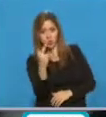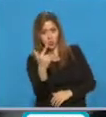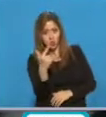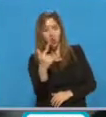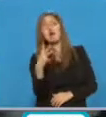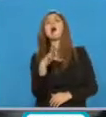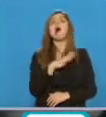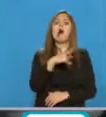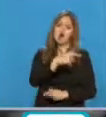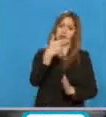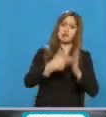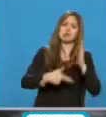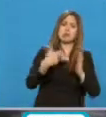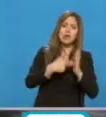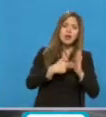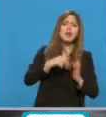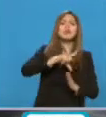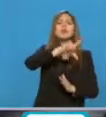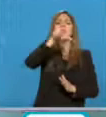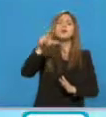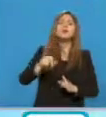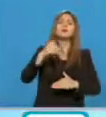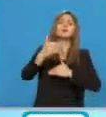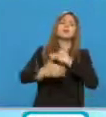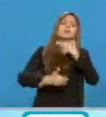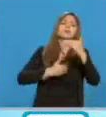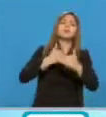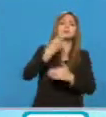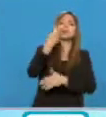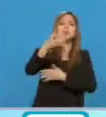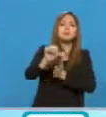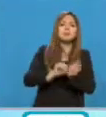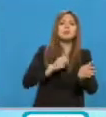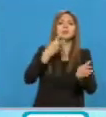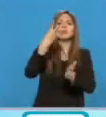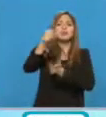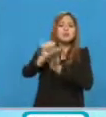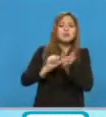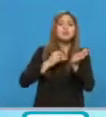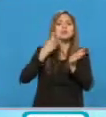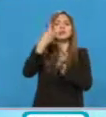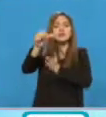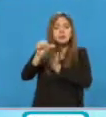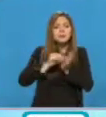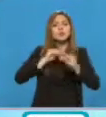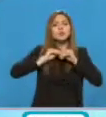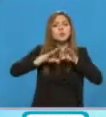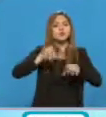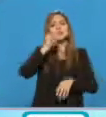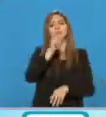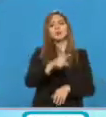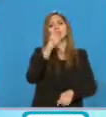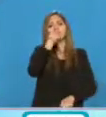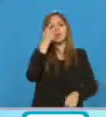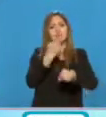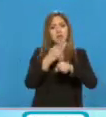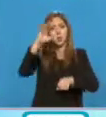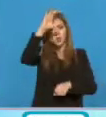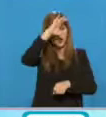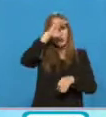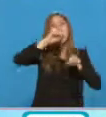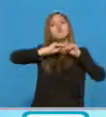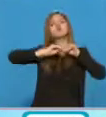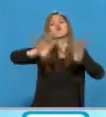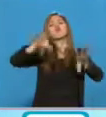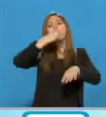tenemos un taller todavía y después empieza cada trimestre del año, se lanza una invitación a través de la página de la Secretaría de Cultura. Ok. ¿Sí?